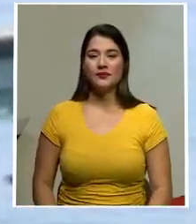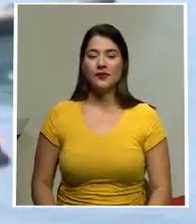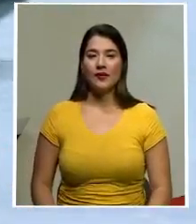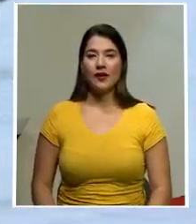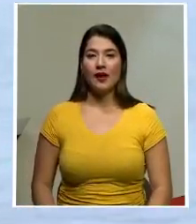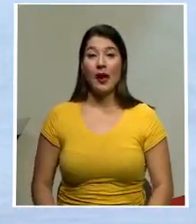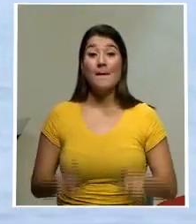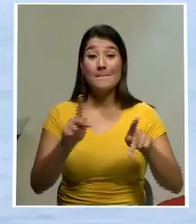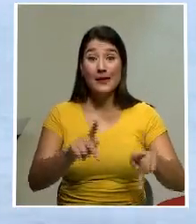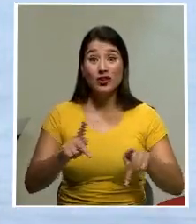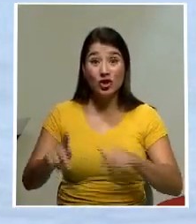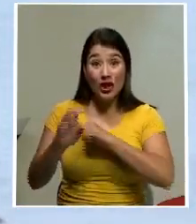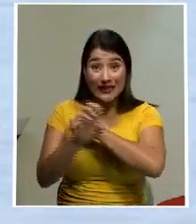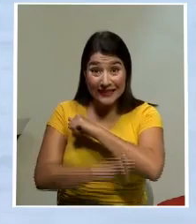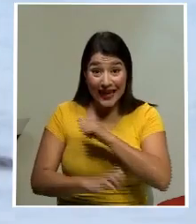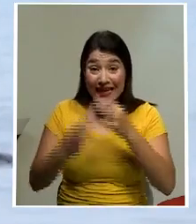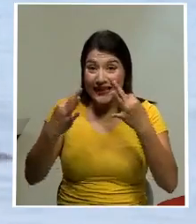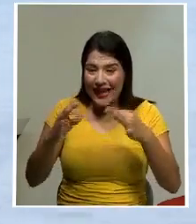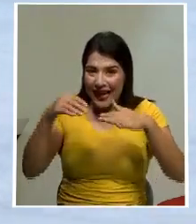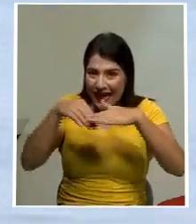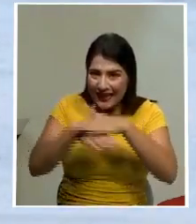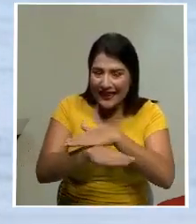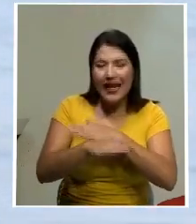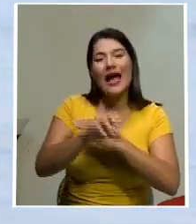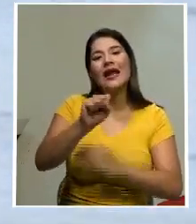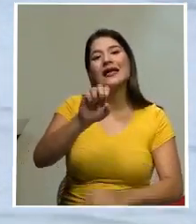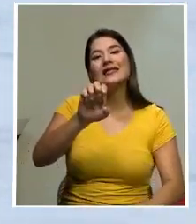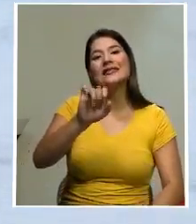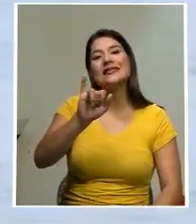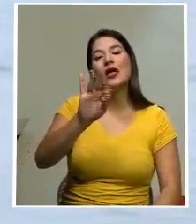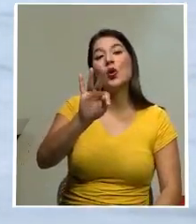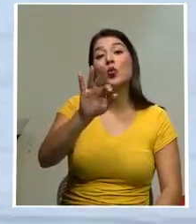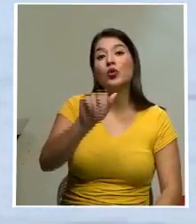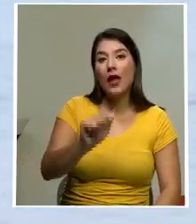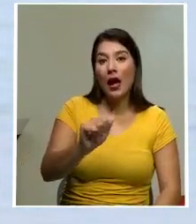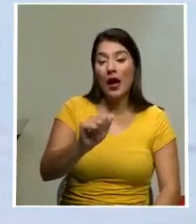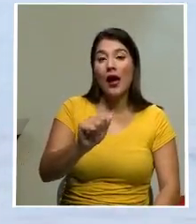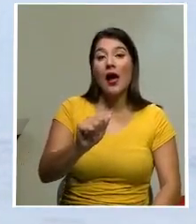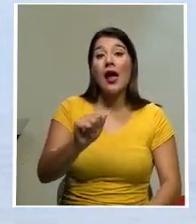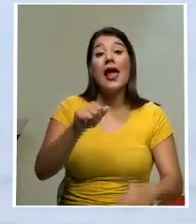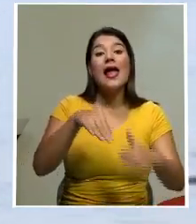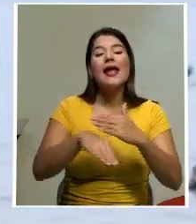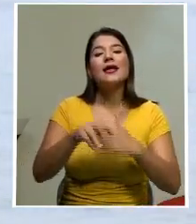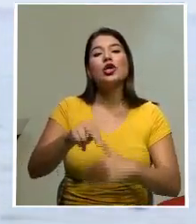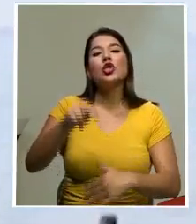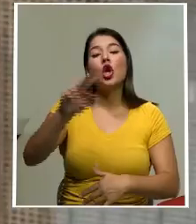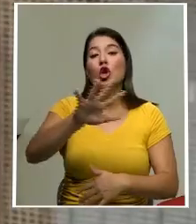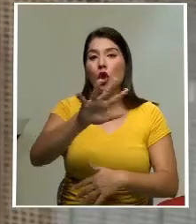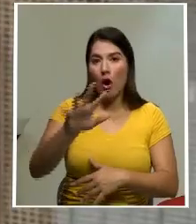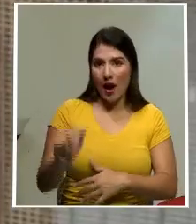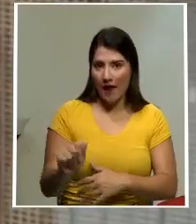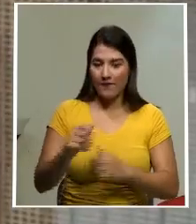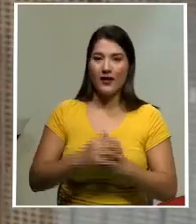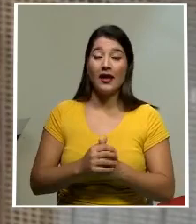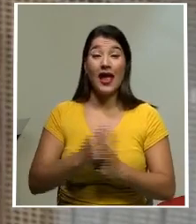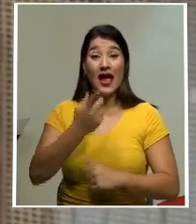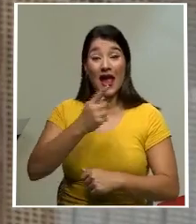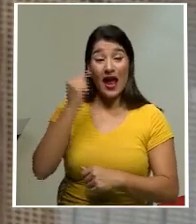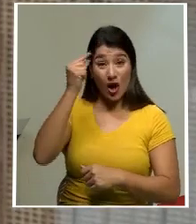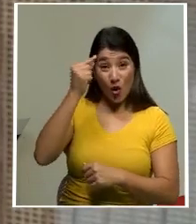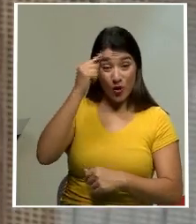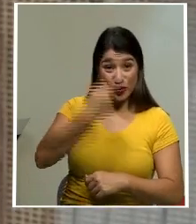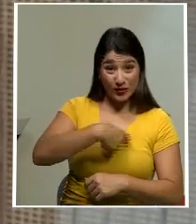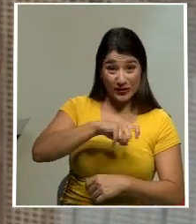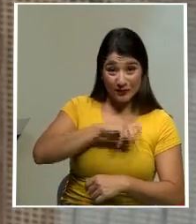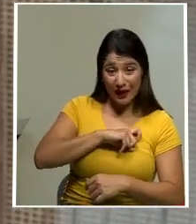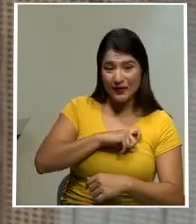Los migrantes siguen intentando llegar a Ceuta, el enclave español del norte de África. Pese al dispositivo desplegado por el gobierno español, muchos se